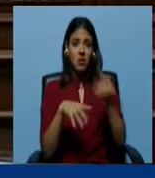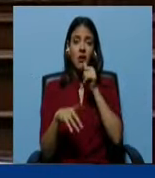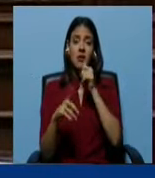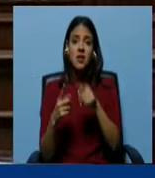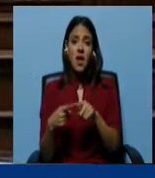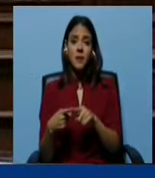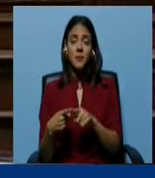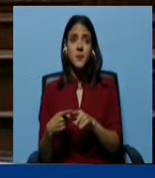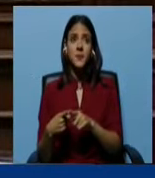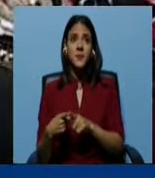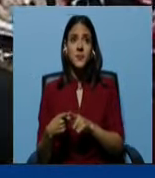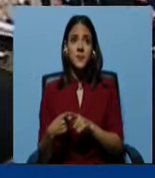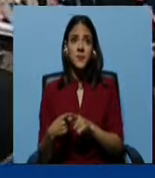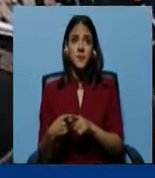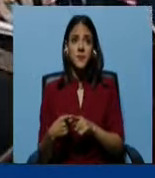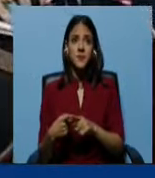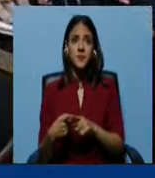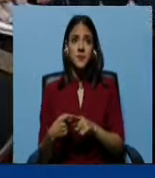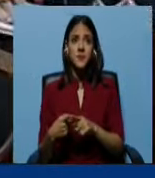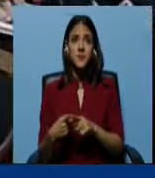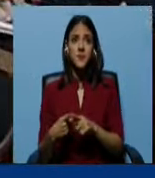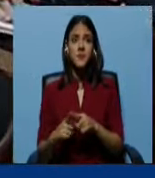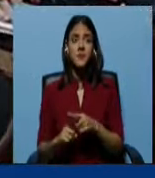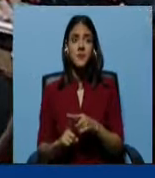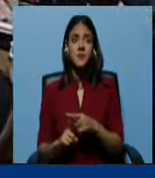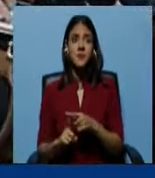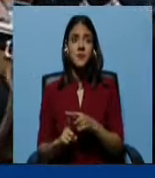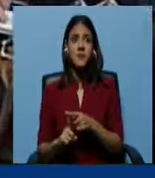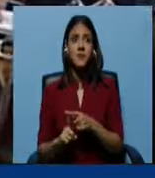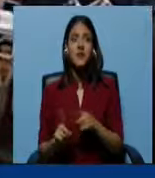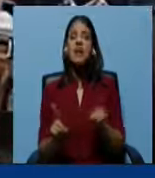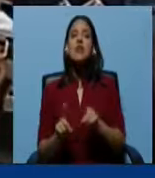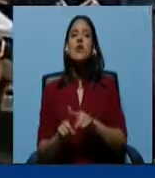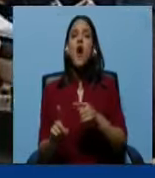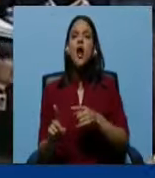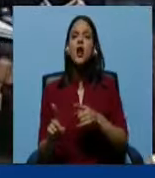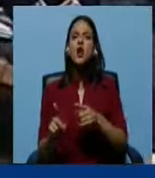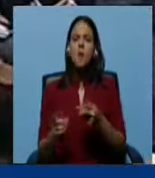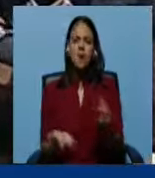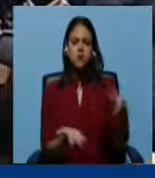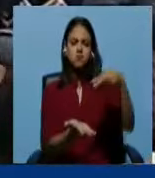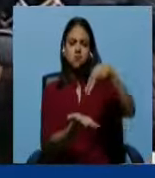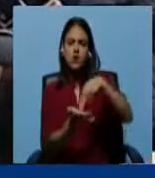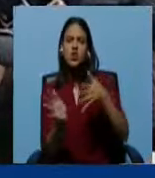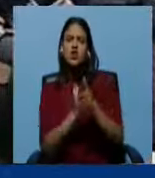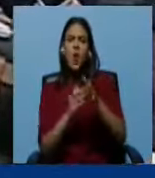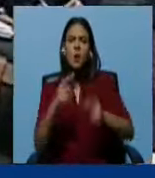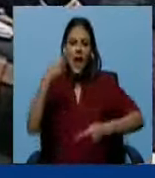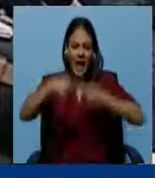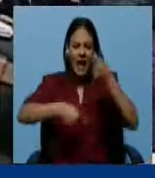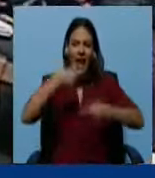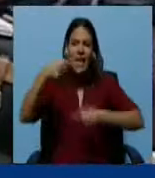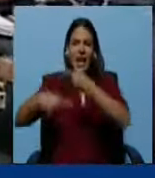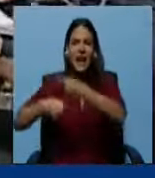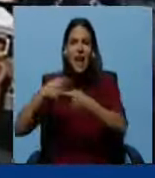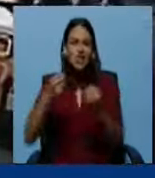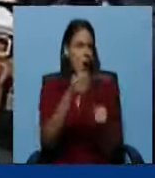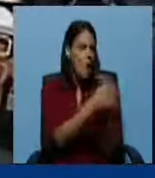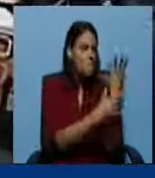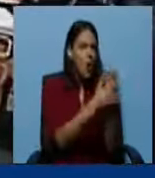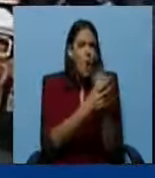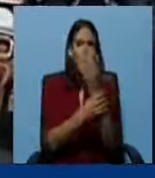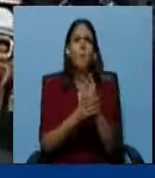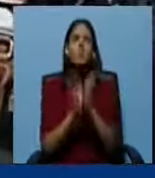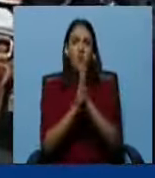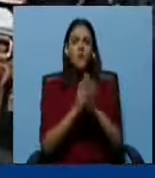menos que la vanguardia de la generación precursora. Vamos a darle un aplauso a nuestros